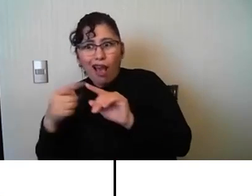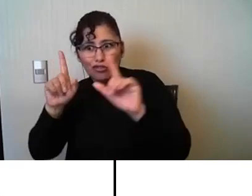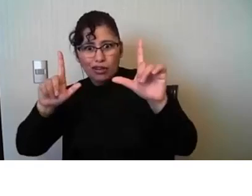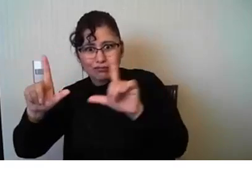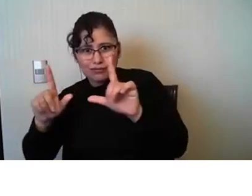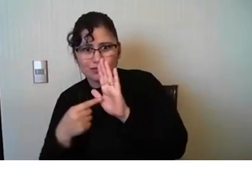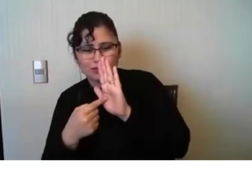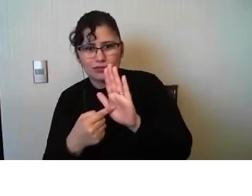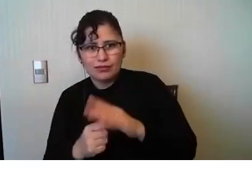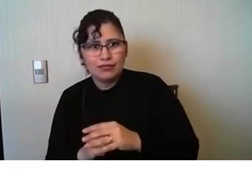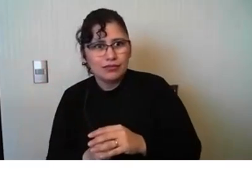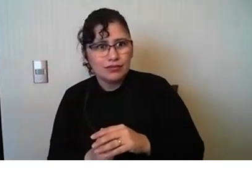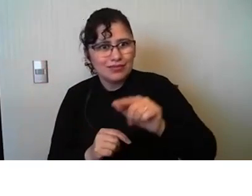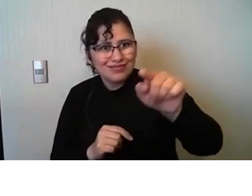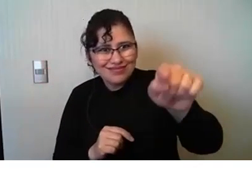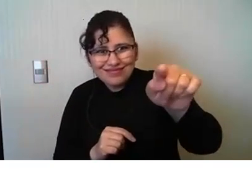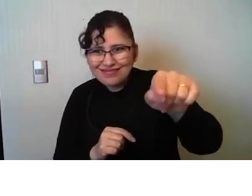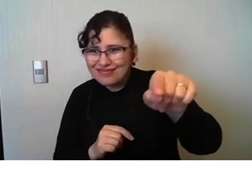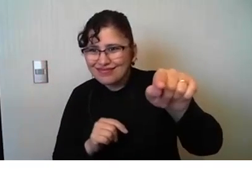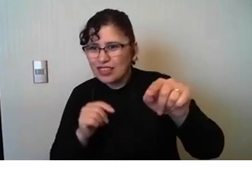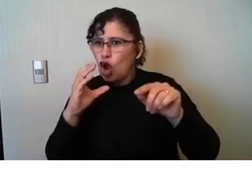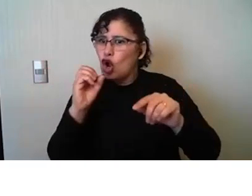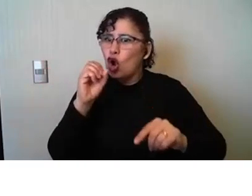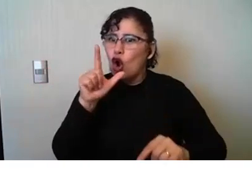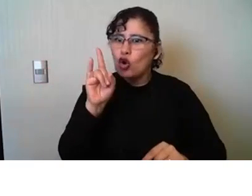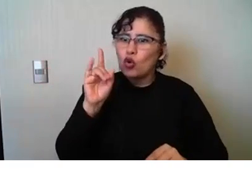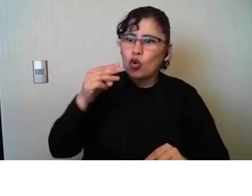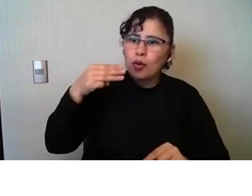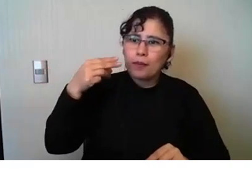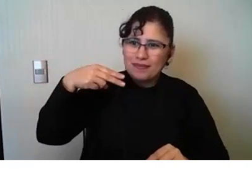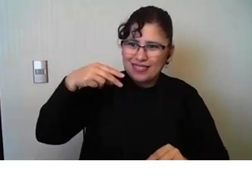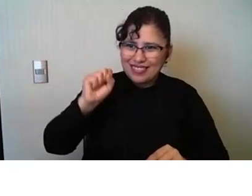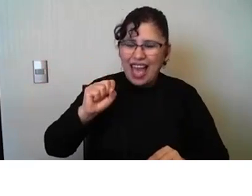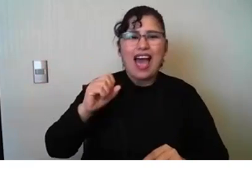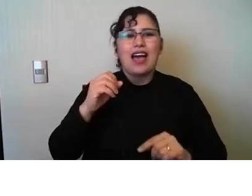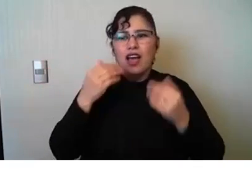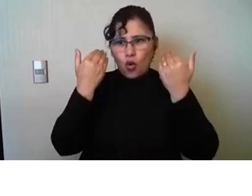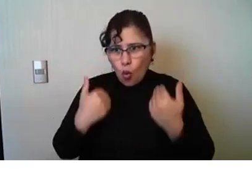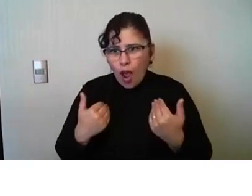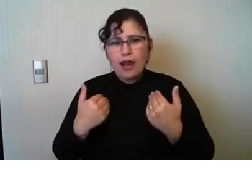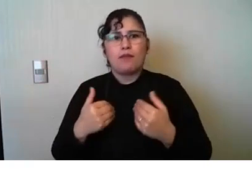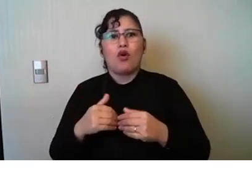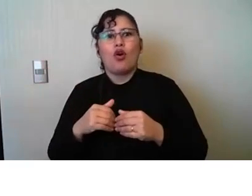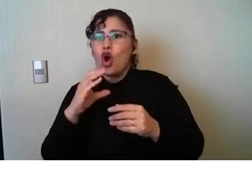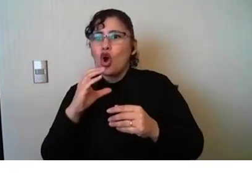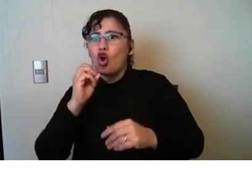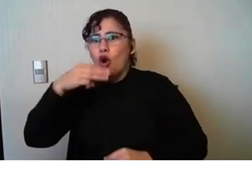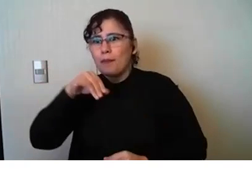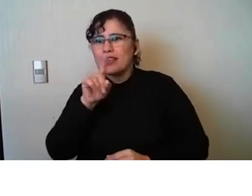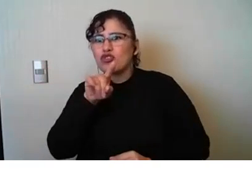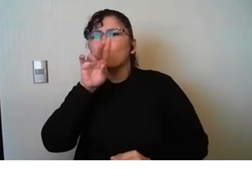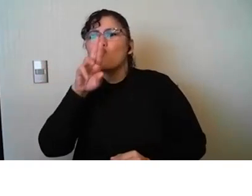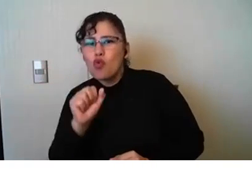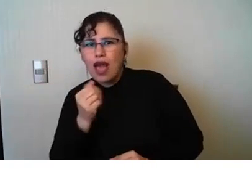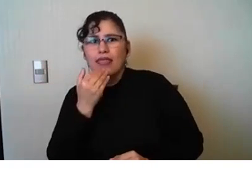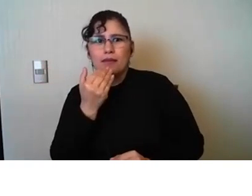¿sí? Entonces son las columnas del fornix, el cuerpo del fornix, la comisura. Aquí está el cruce de información de un hemisferio a otro.